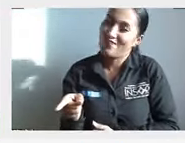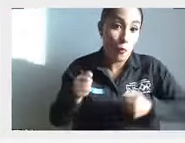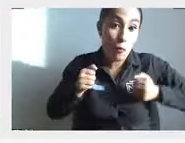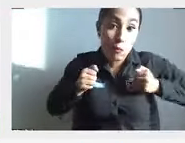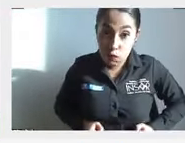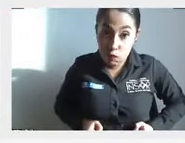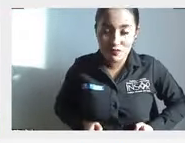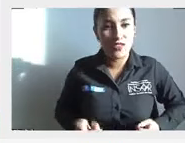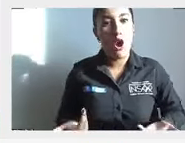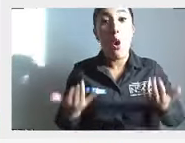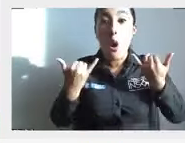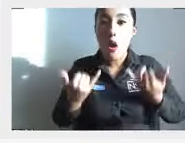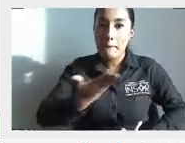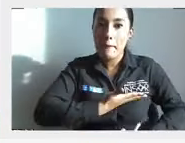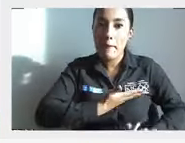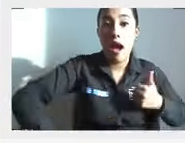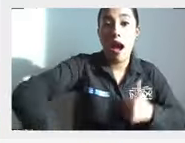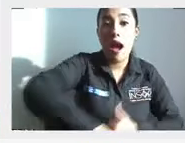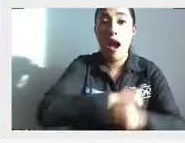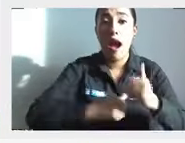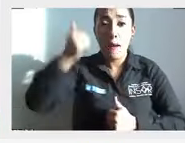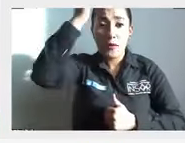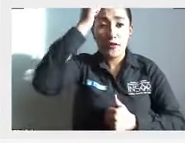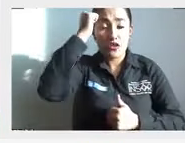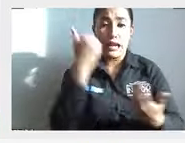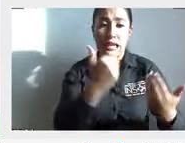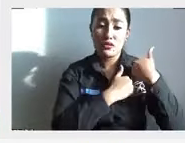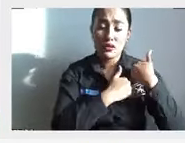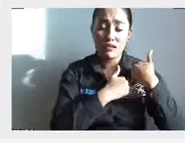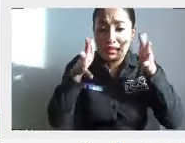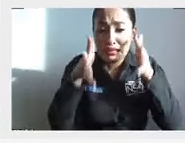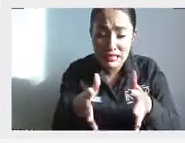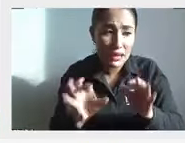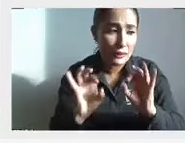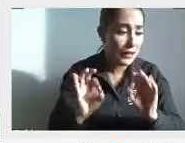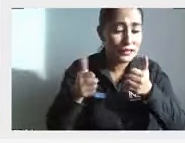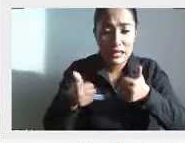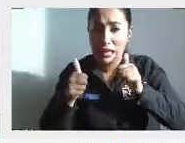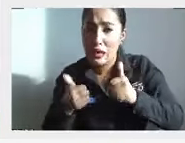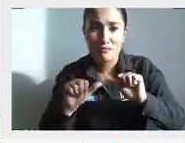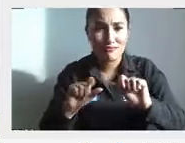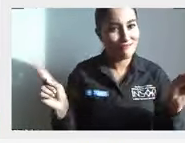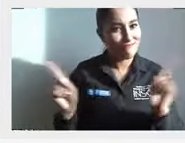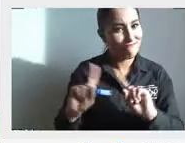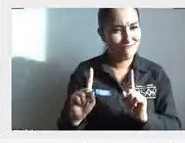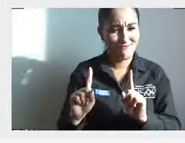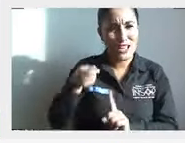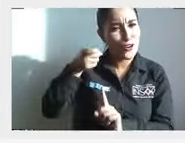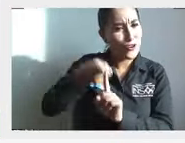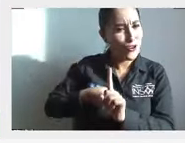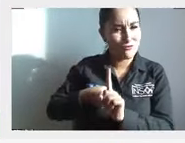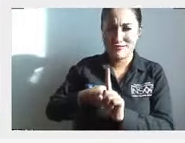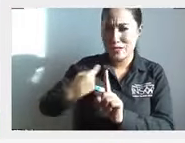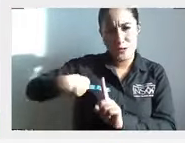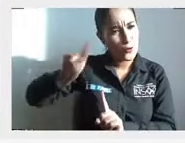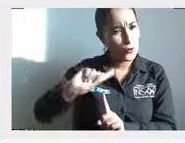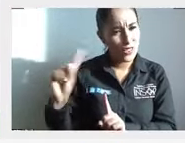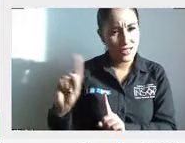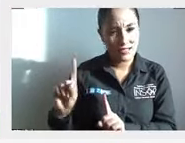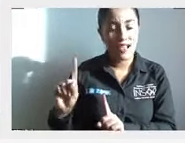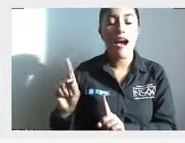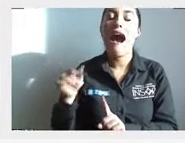esté responsabilizada de si él aprende o no aprende, o sea, porque ese no es su rol. Y creo que ahí tenemos que ser también, desde